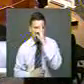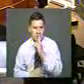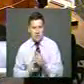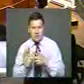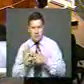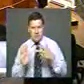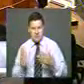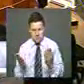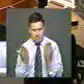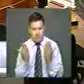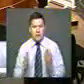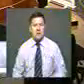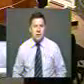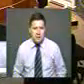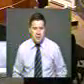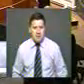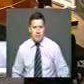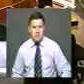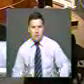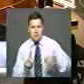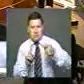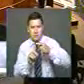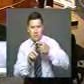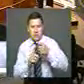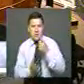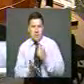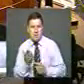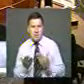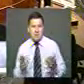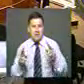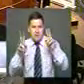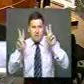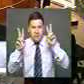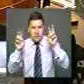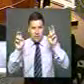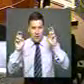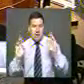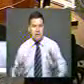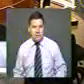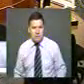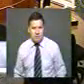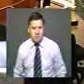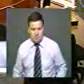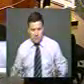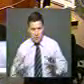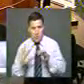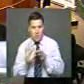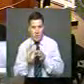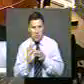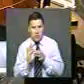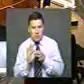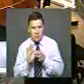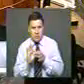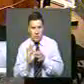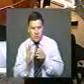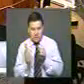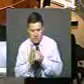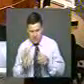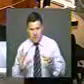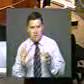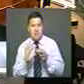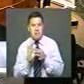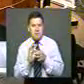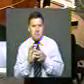Corte Constitucional. El primero, el tema de la unión. Esta unión